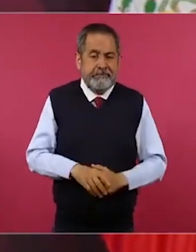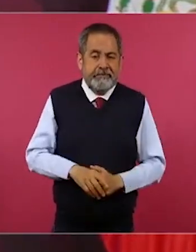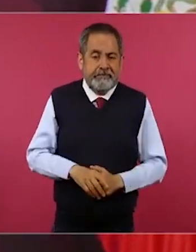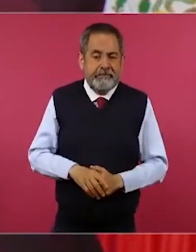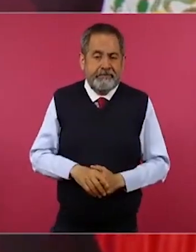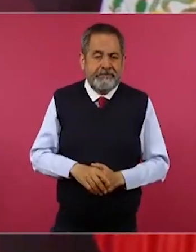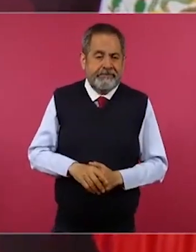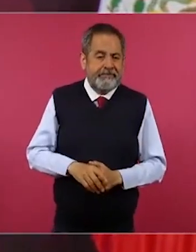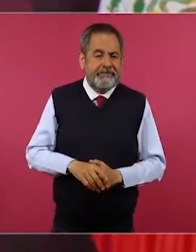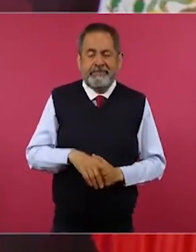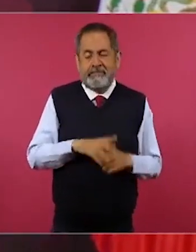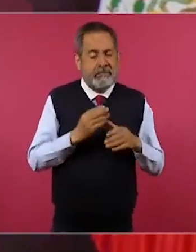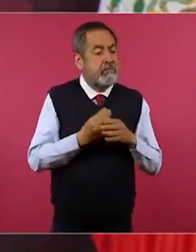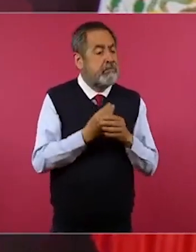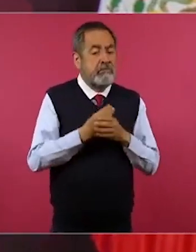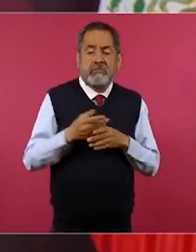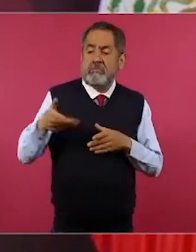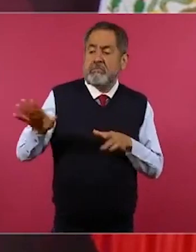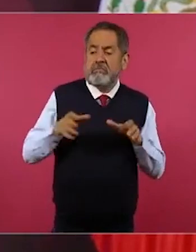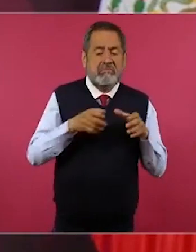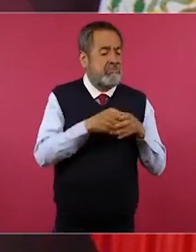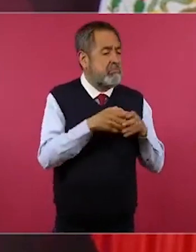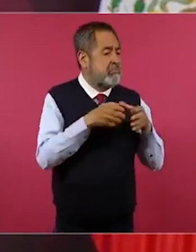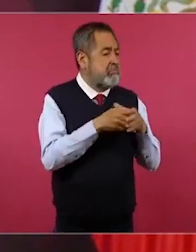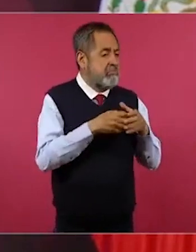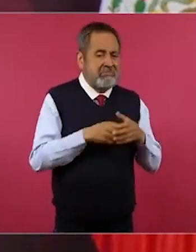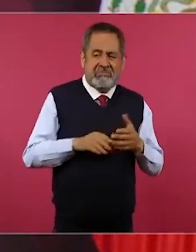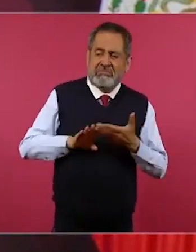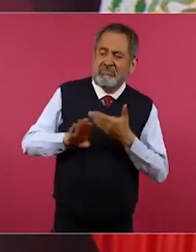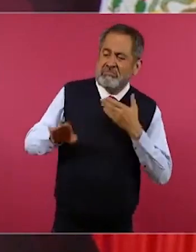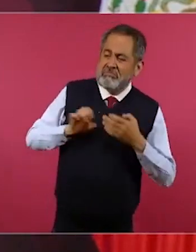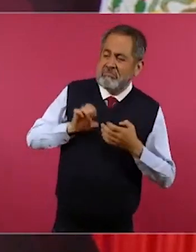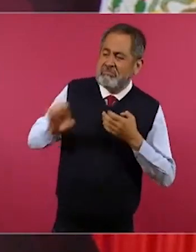por su clasismo, por su racismo,